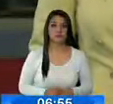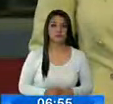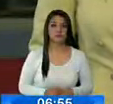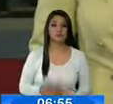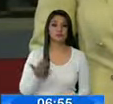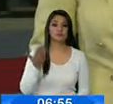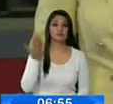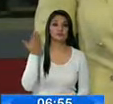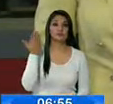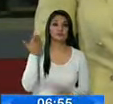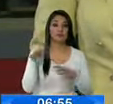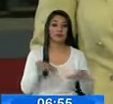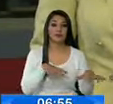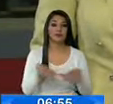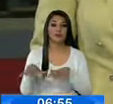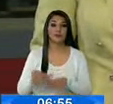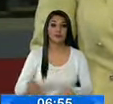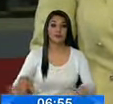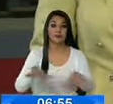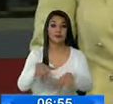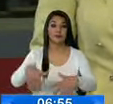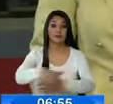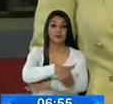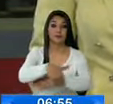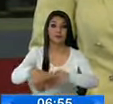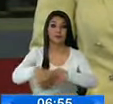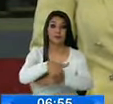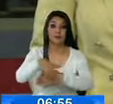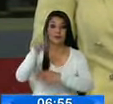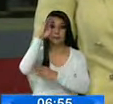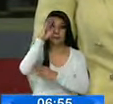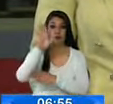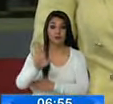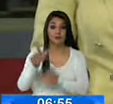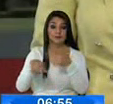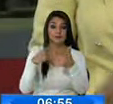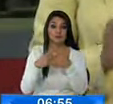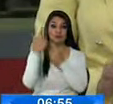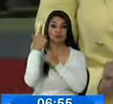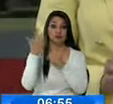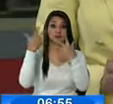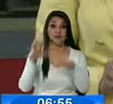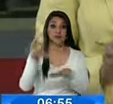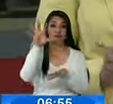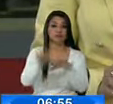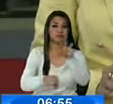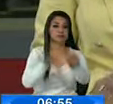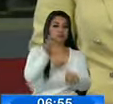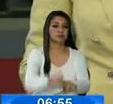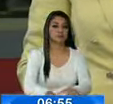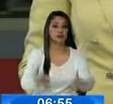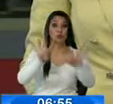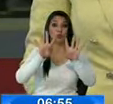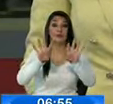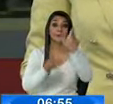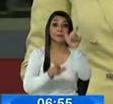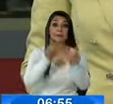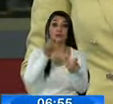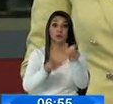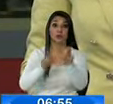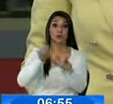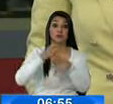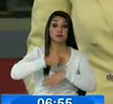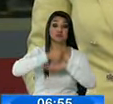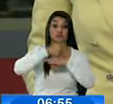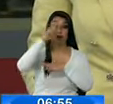En los últimos operativos efectuados en la zona fronteriza por la Policía Nacional y Fuerzas Armadas, se detuvieron a 9 personas. Además, las autoridades de